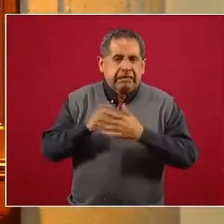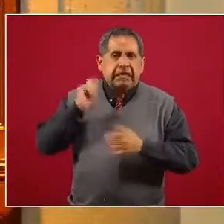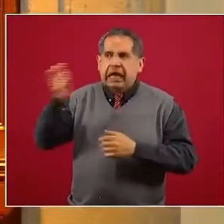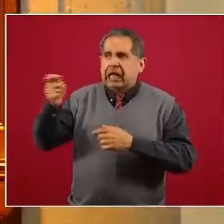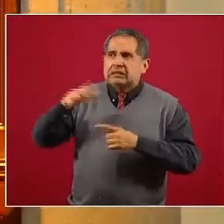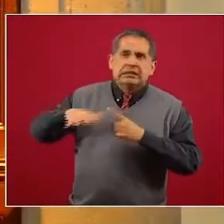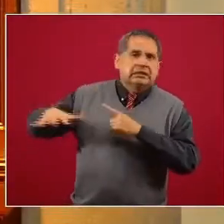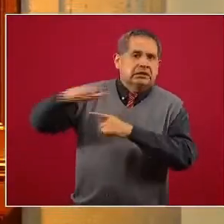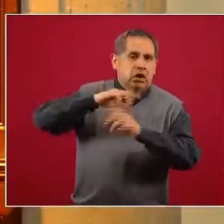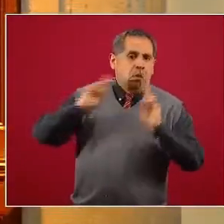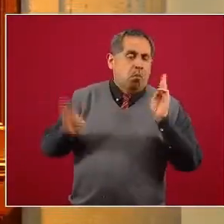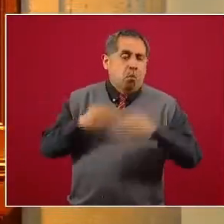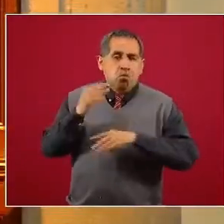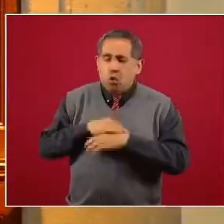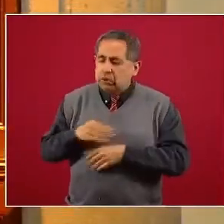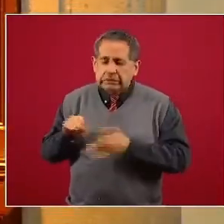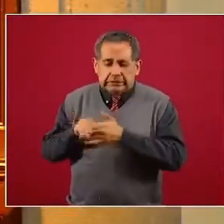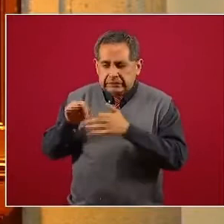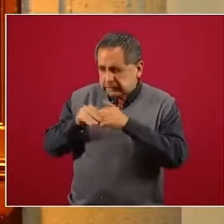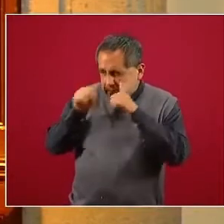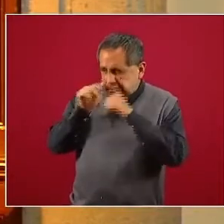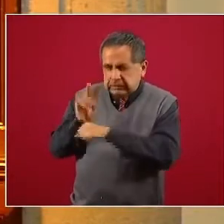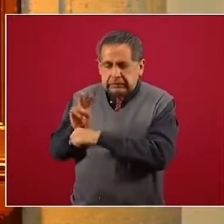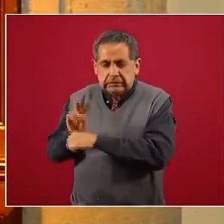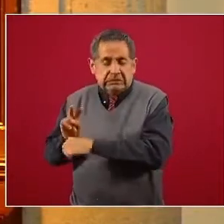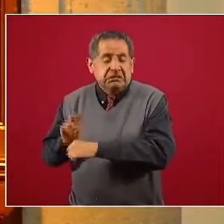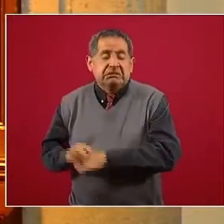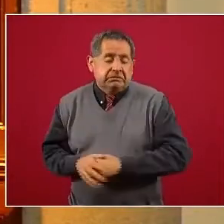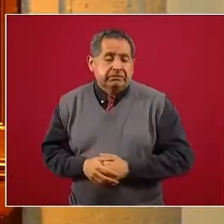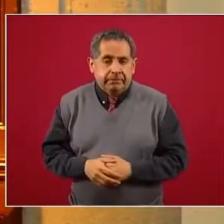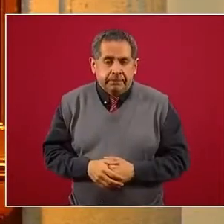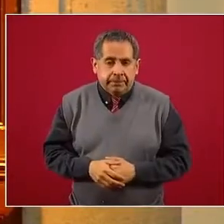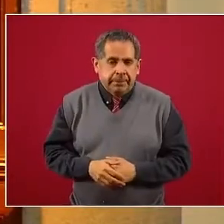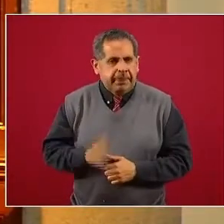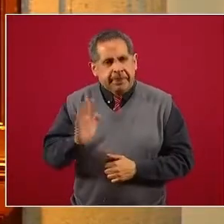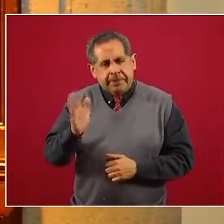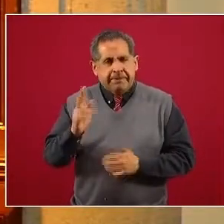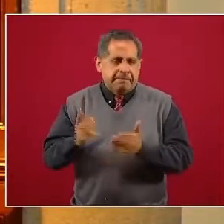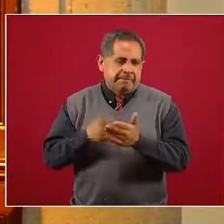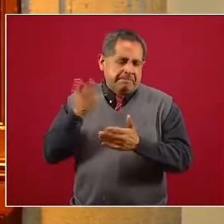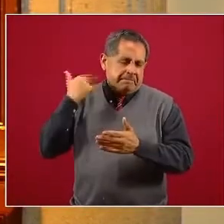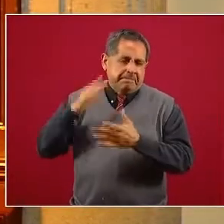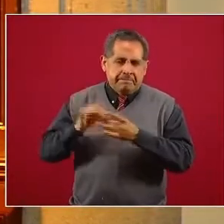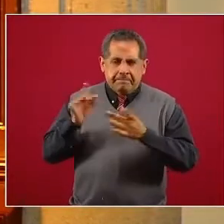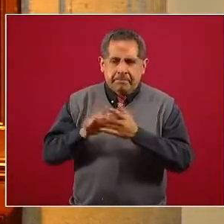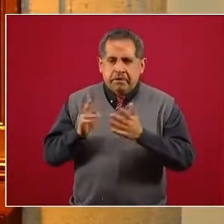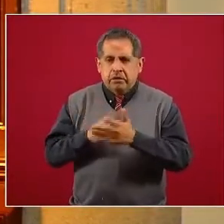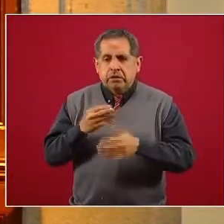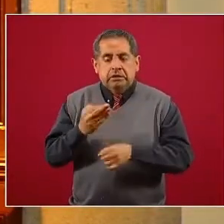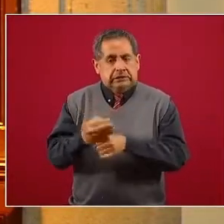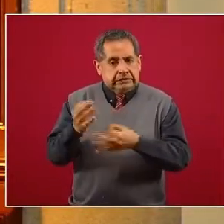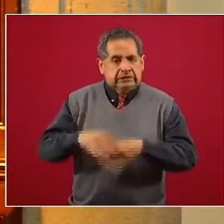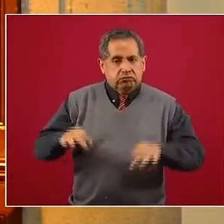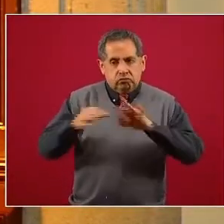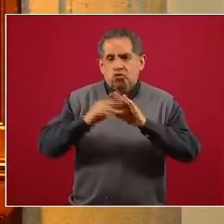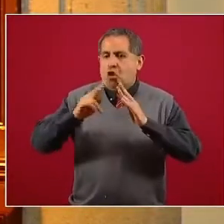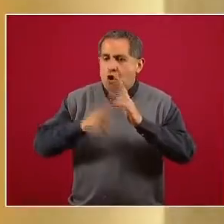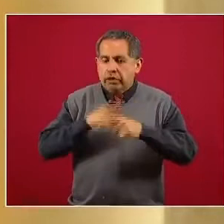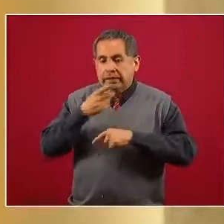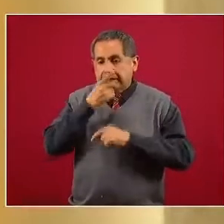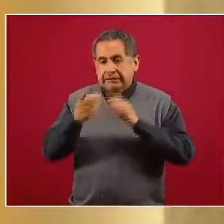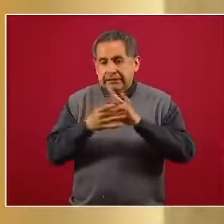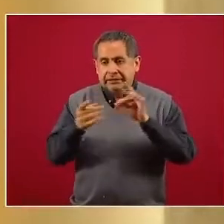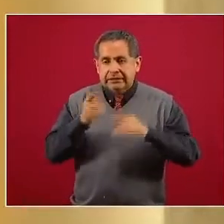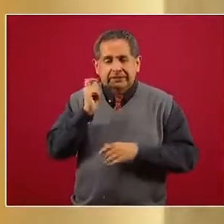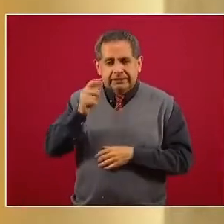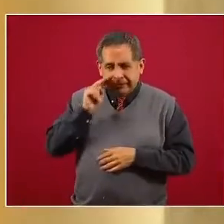situaciones que se van presentando. Ya pues hemos mencionado un poco de este tema, pero pues es importante enfatizarlo y